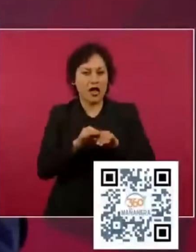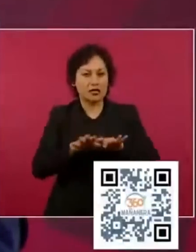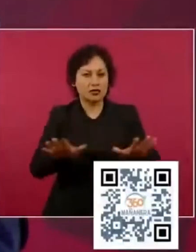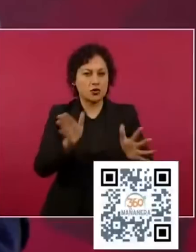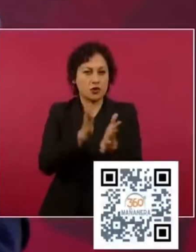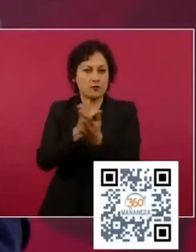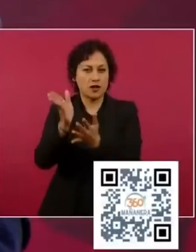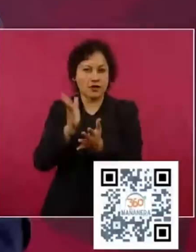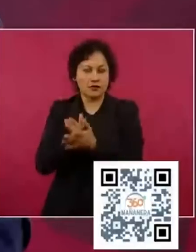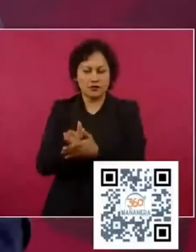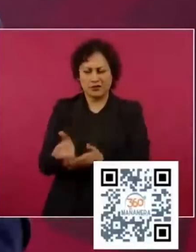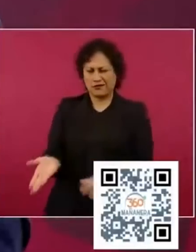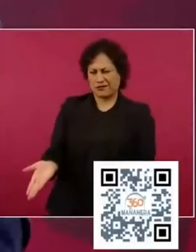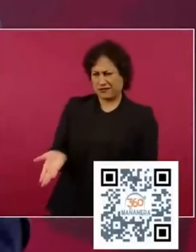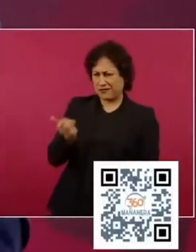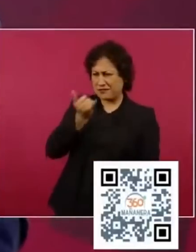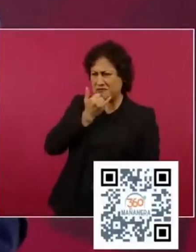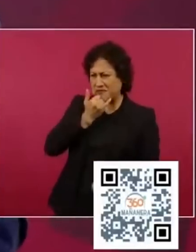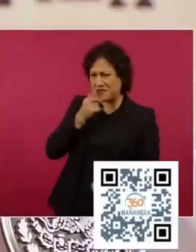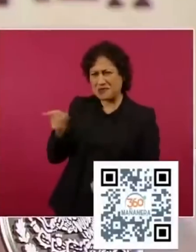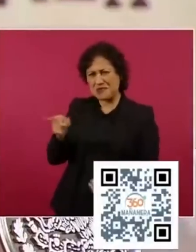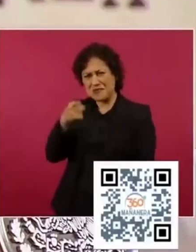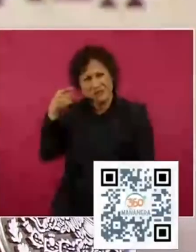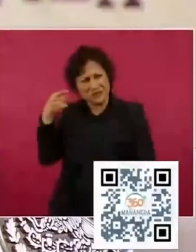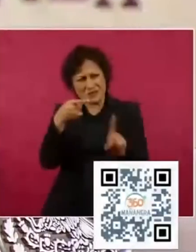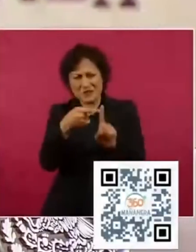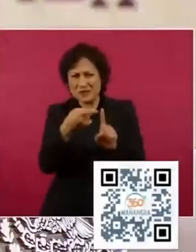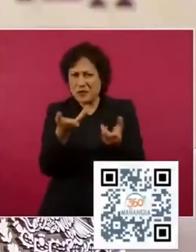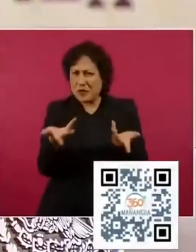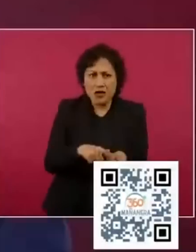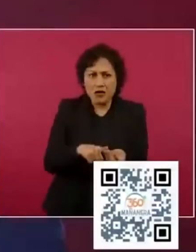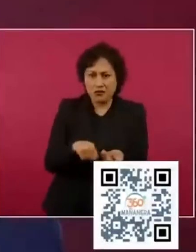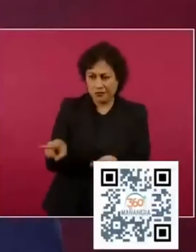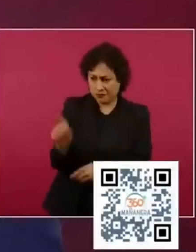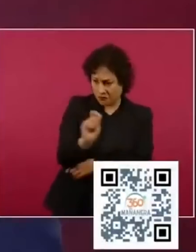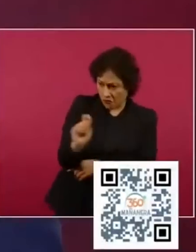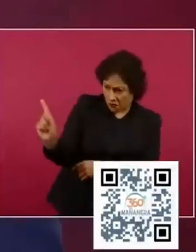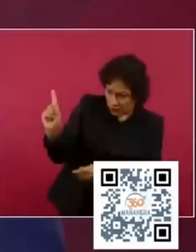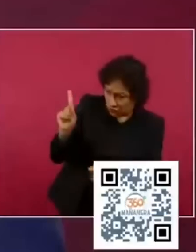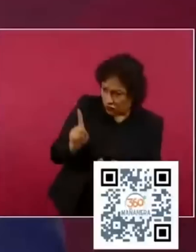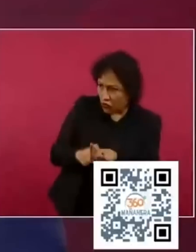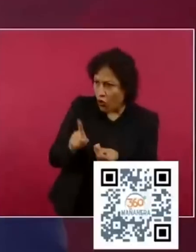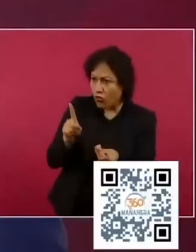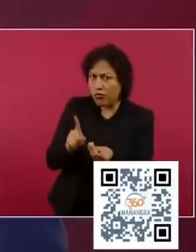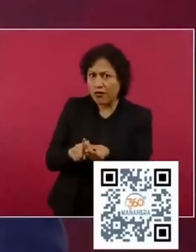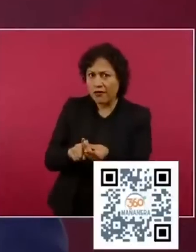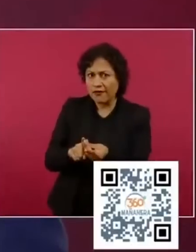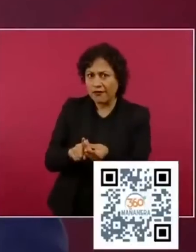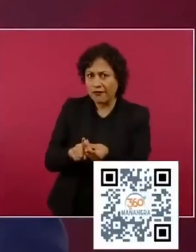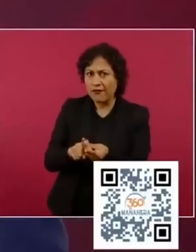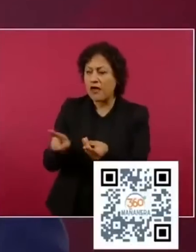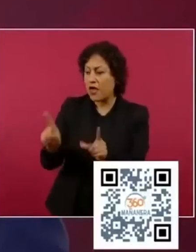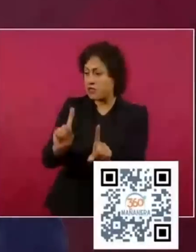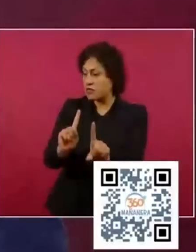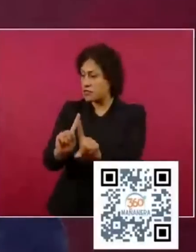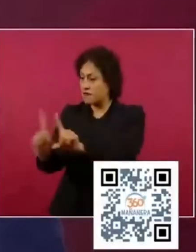objetividad Dónde está el profesionalismo Dónde está la pluralidad